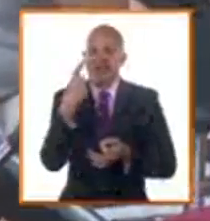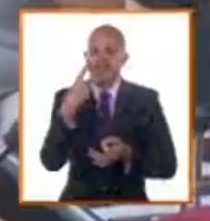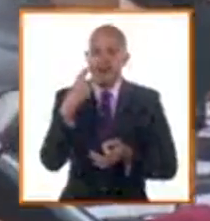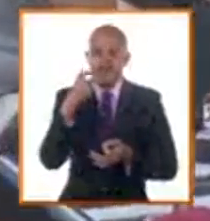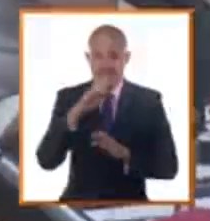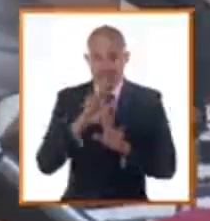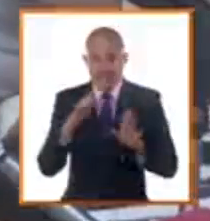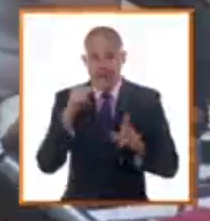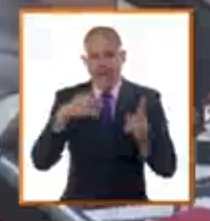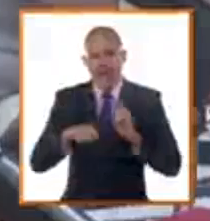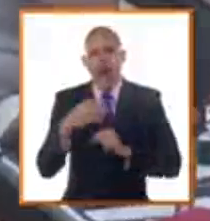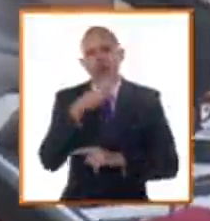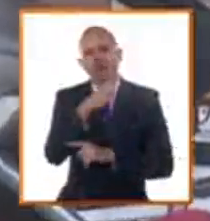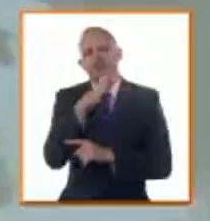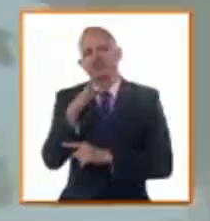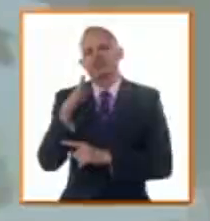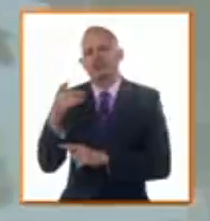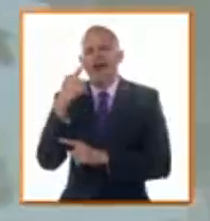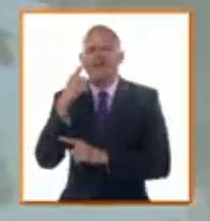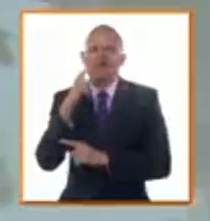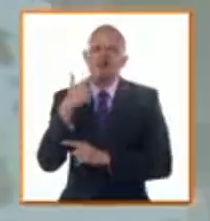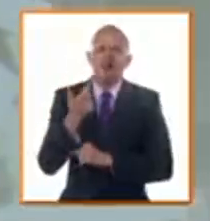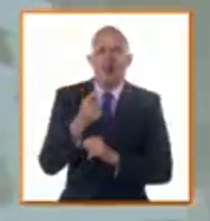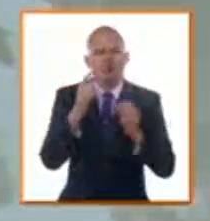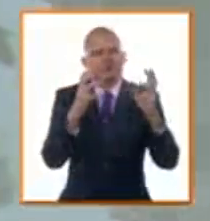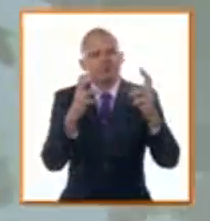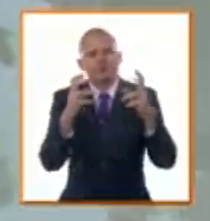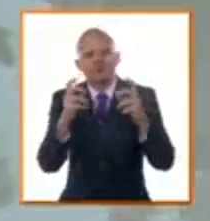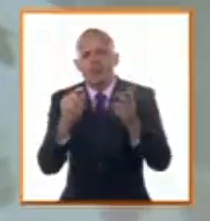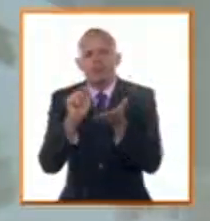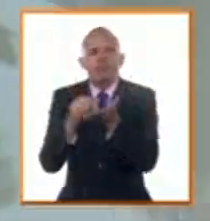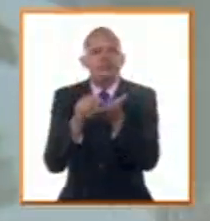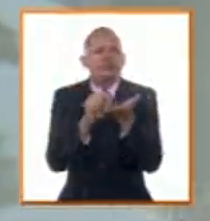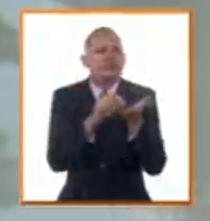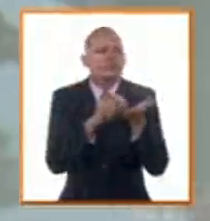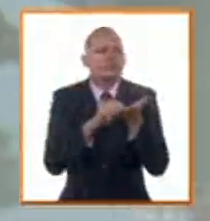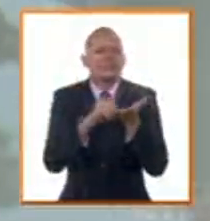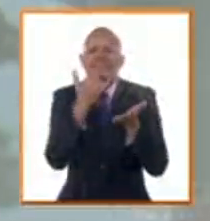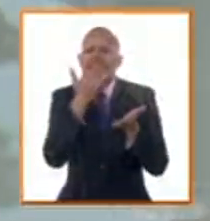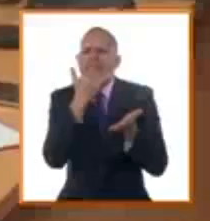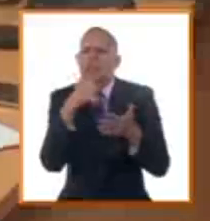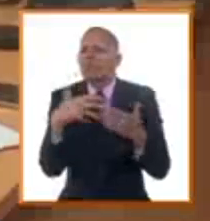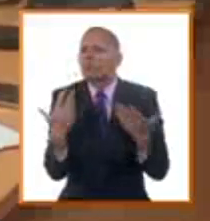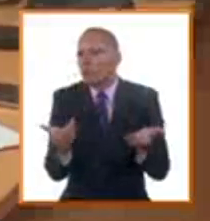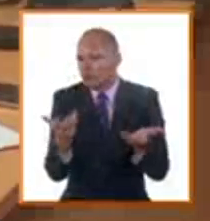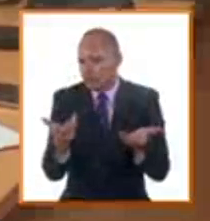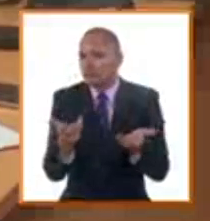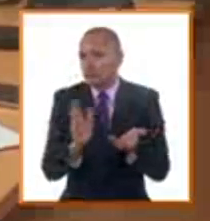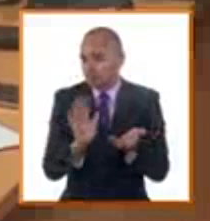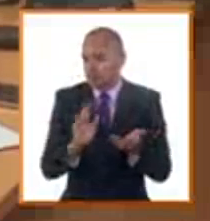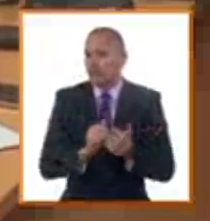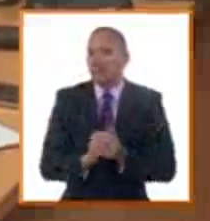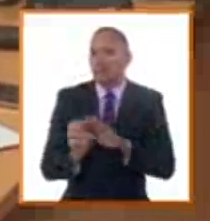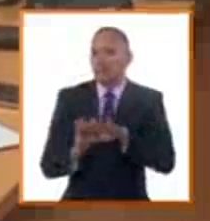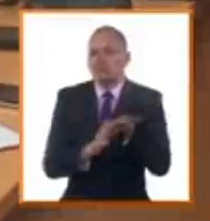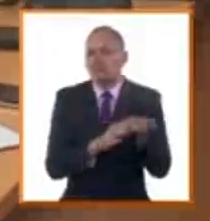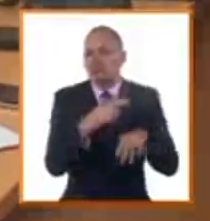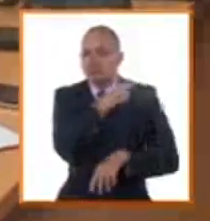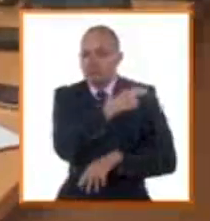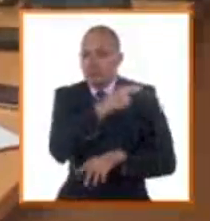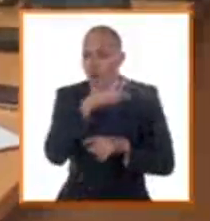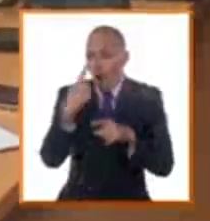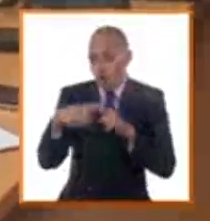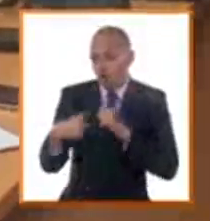ocasionados. Por su parte, Jorge Luis Broche Lorenzo, miembro del secretariado del Comité Central del partido, señaló que constituye prioridad garantizar